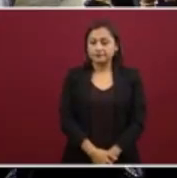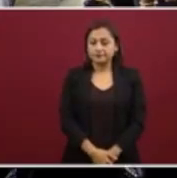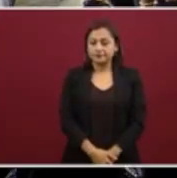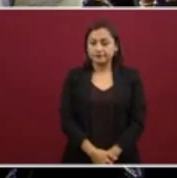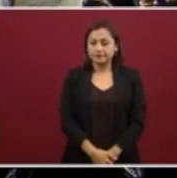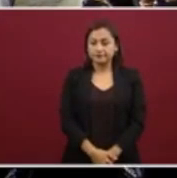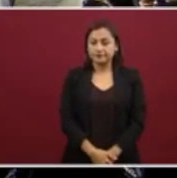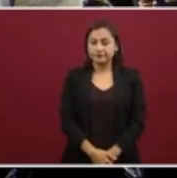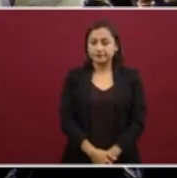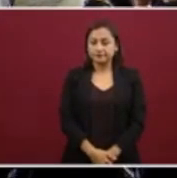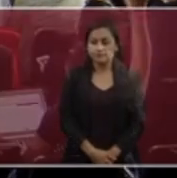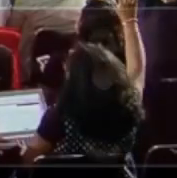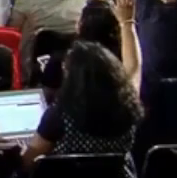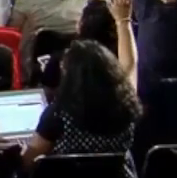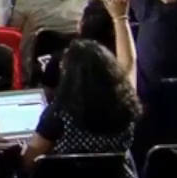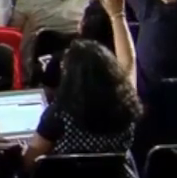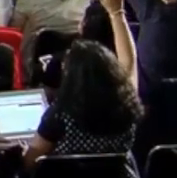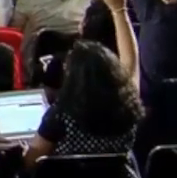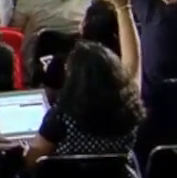¿Cómo le hacemos para…?